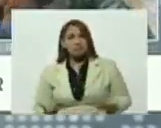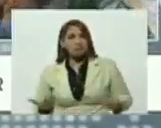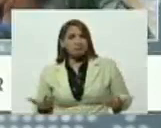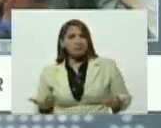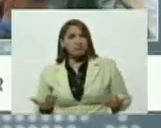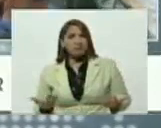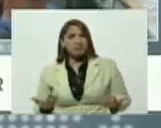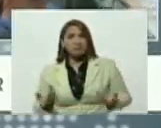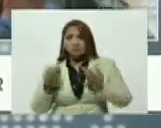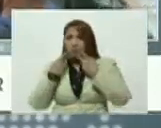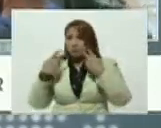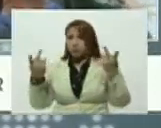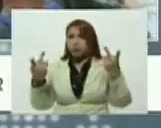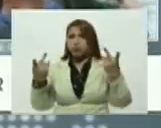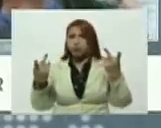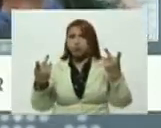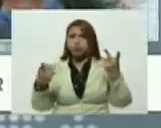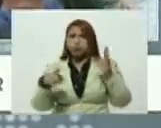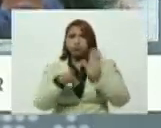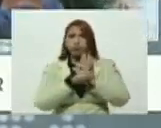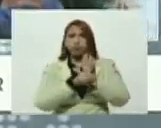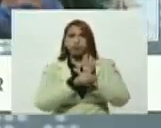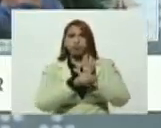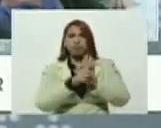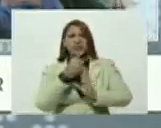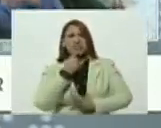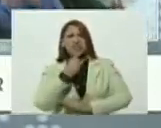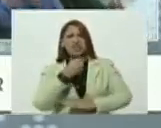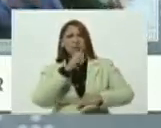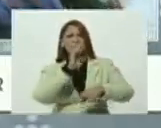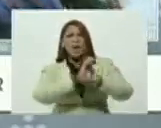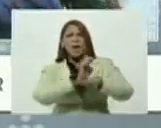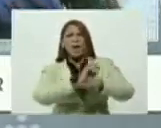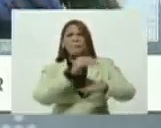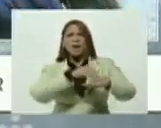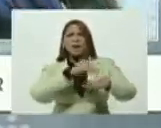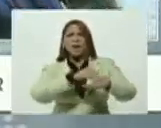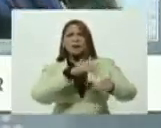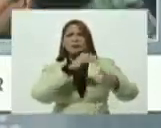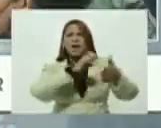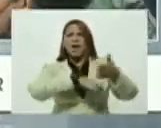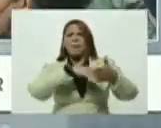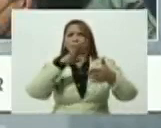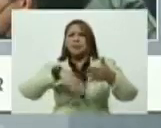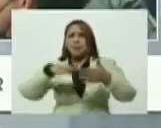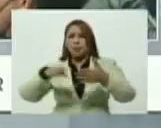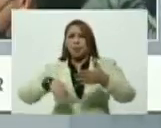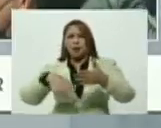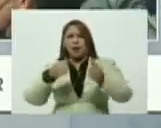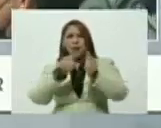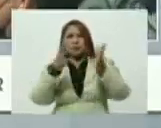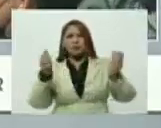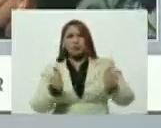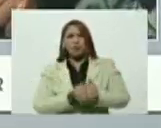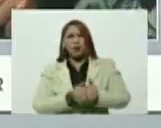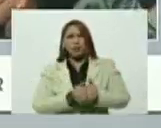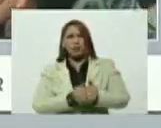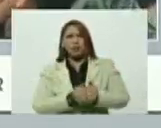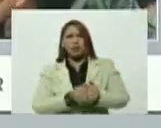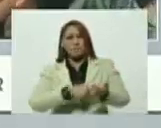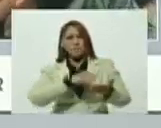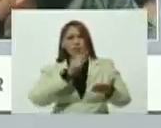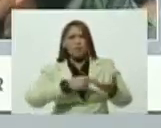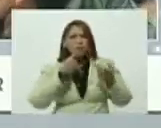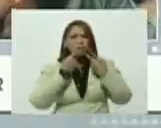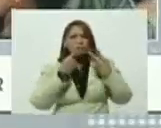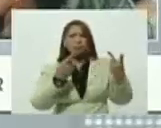Sacó un decreto decretando la emergencia de Barcelona y de Anzoátegui, y lo firmó y lo